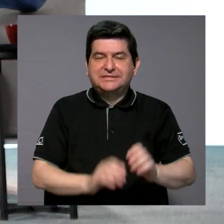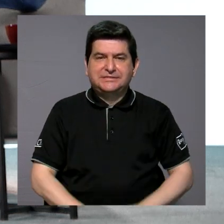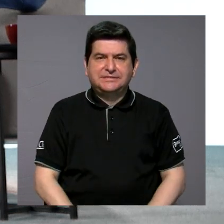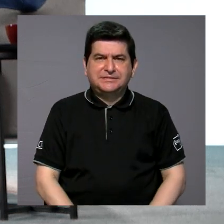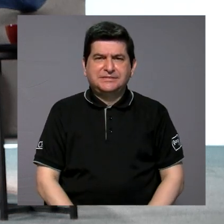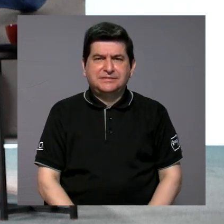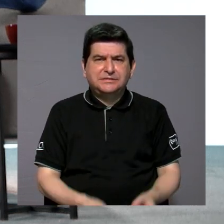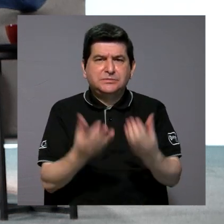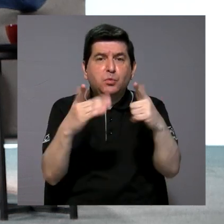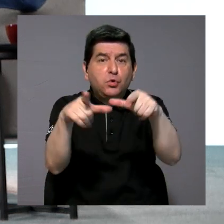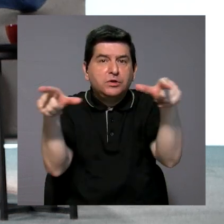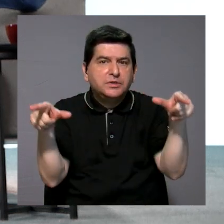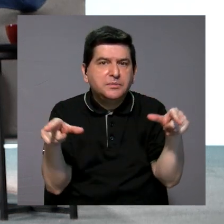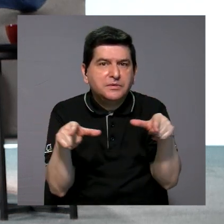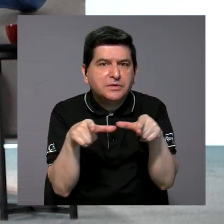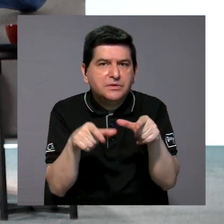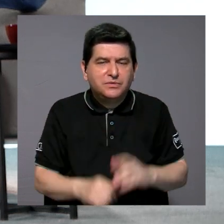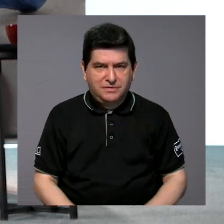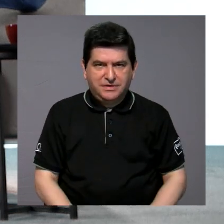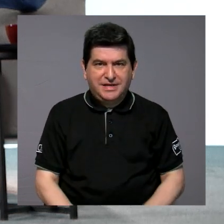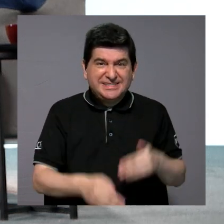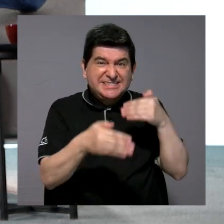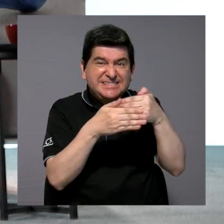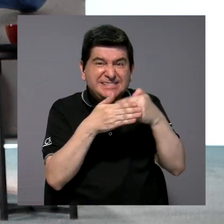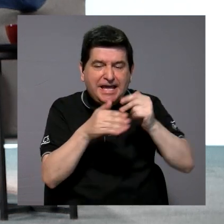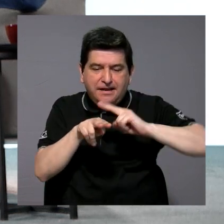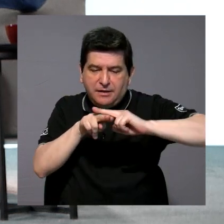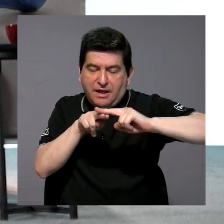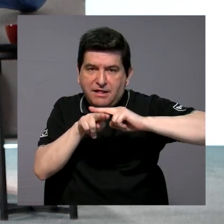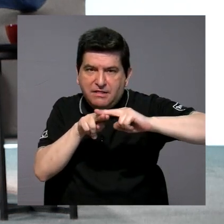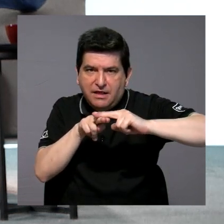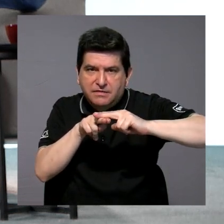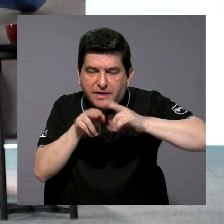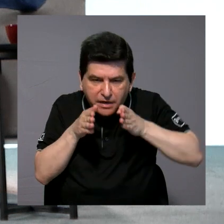muchas propiedades cerca de la línea del tren